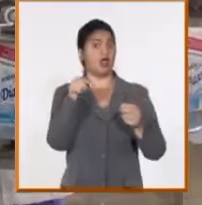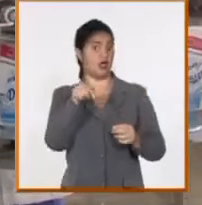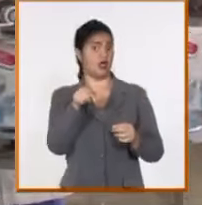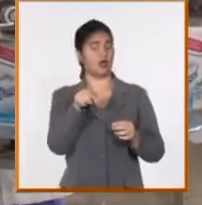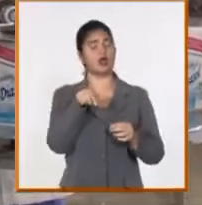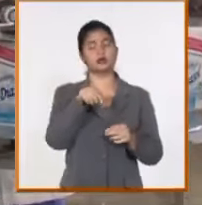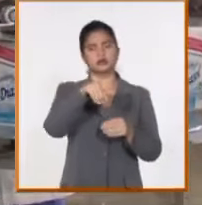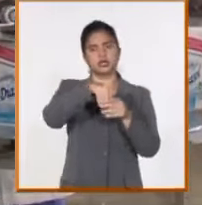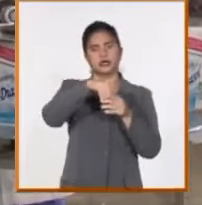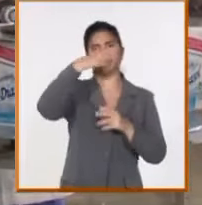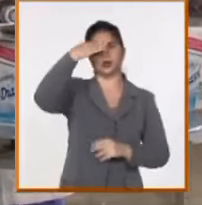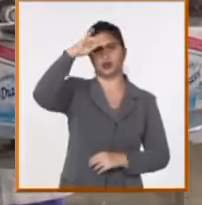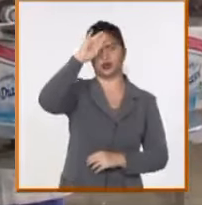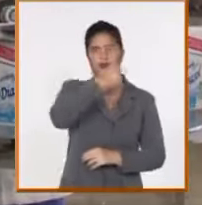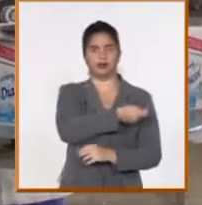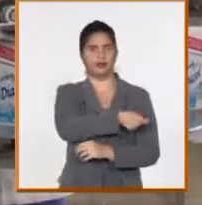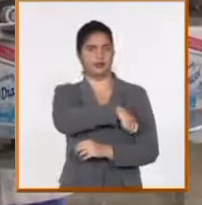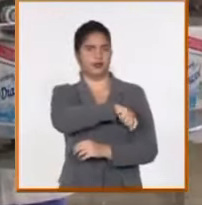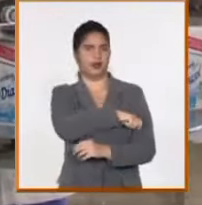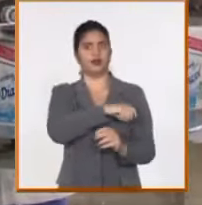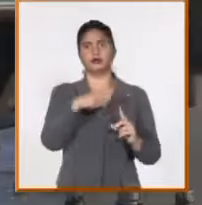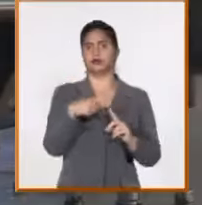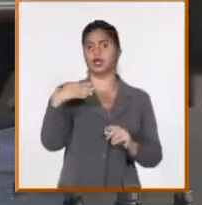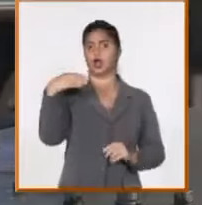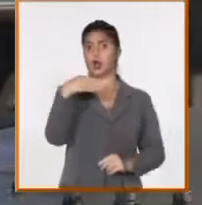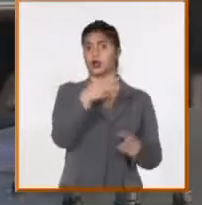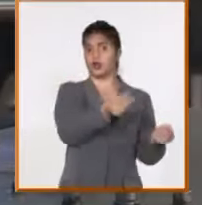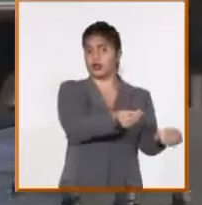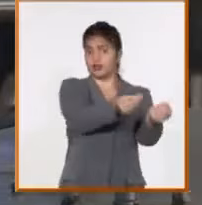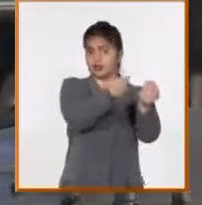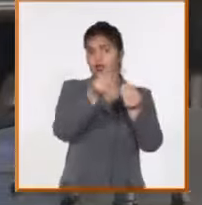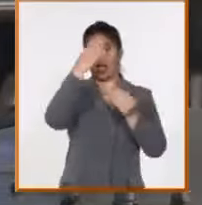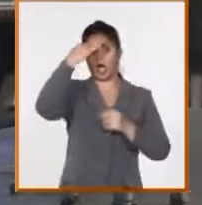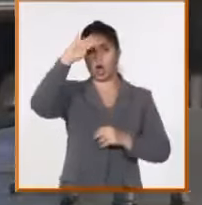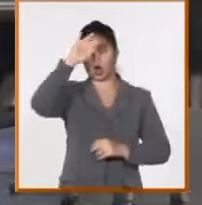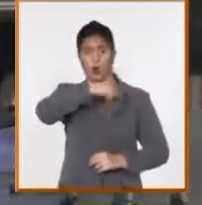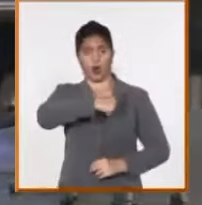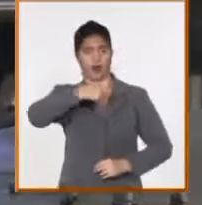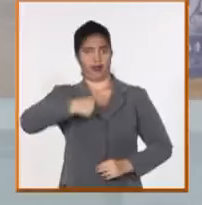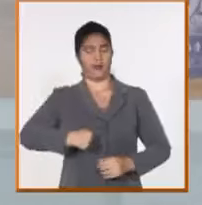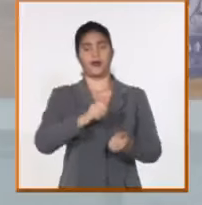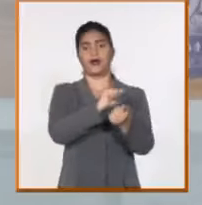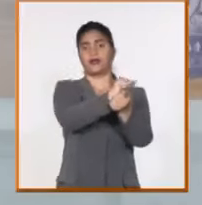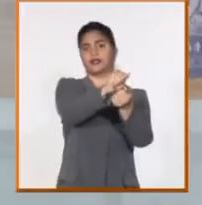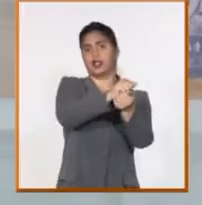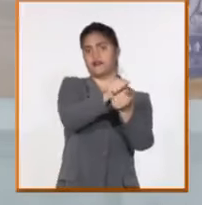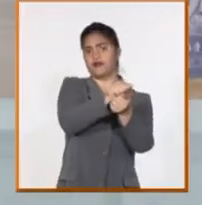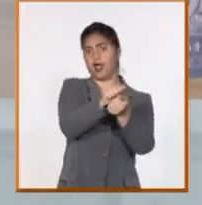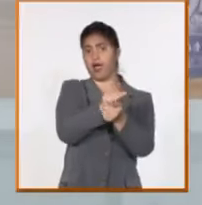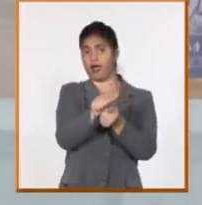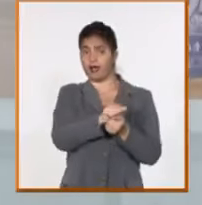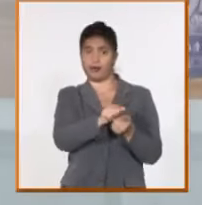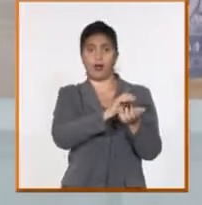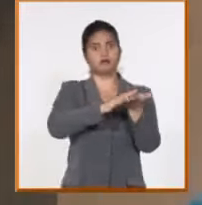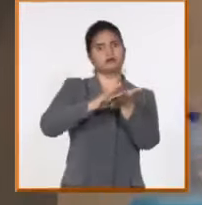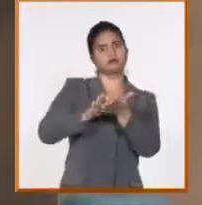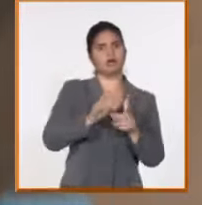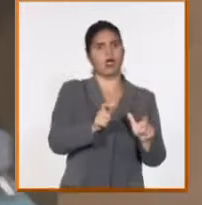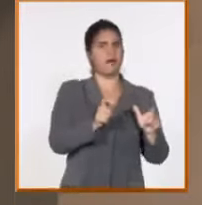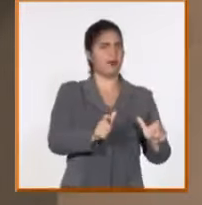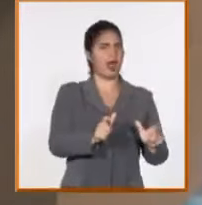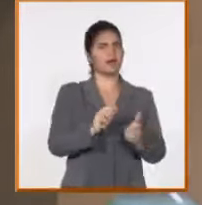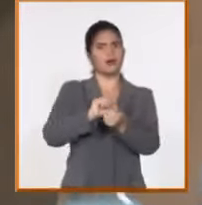interno cubano con tecnología de procedencia china los detergentes de fregar y lavar se insertan en la red de tiendas de las cadenas